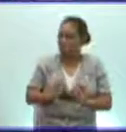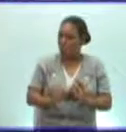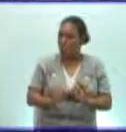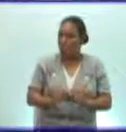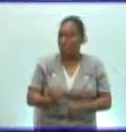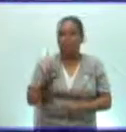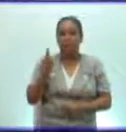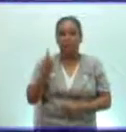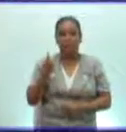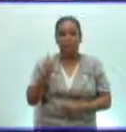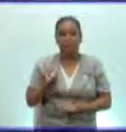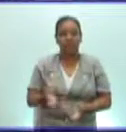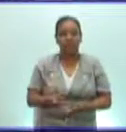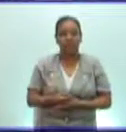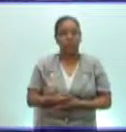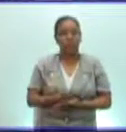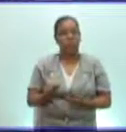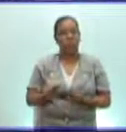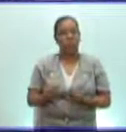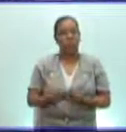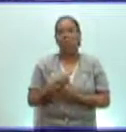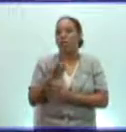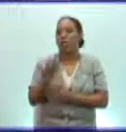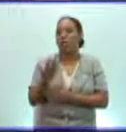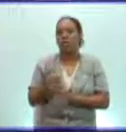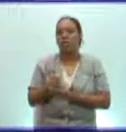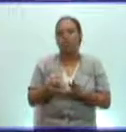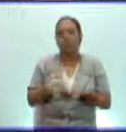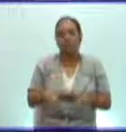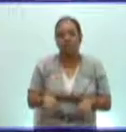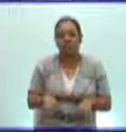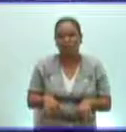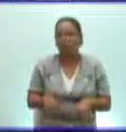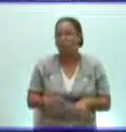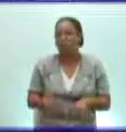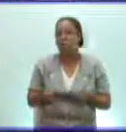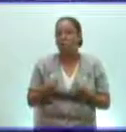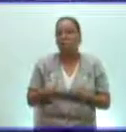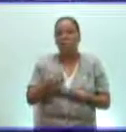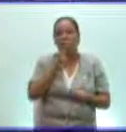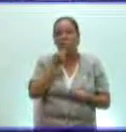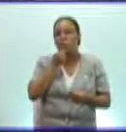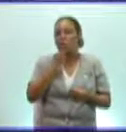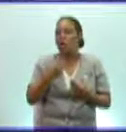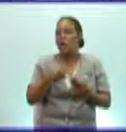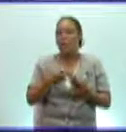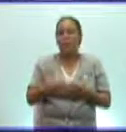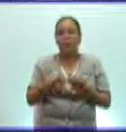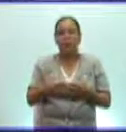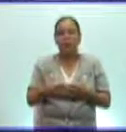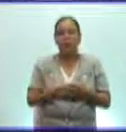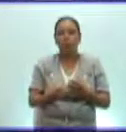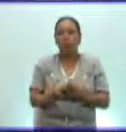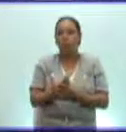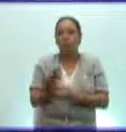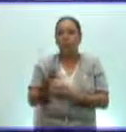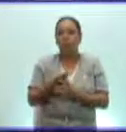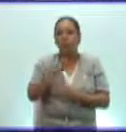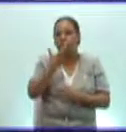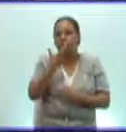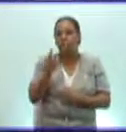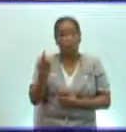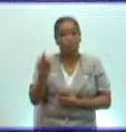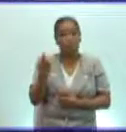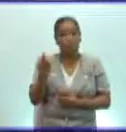se recomiendan y sin embargo las plantas están caídas, no dan buena producción y a veces no es falta de nutrientes o